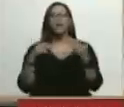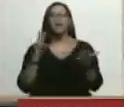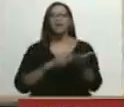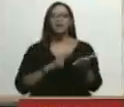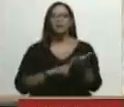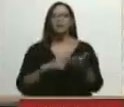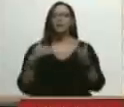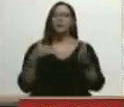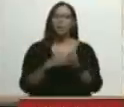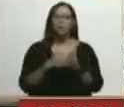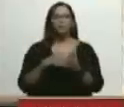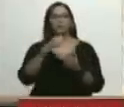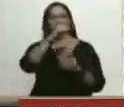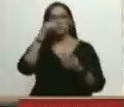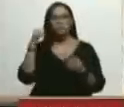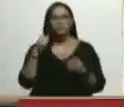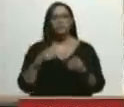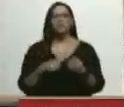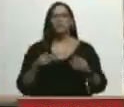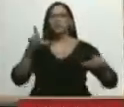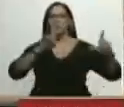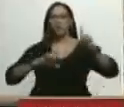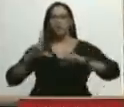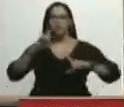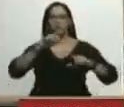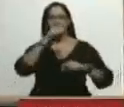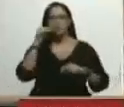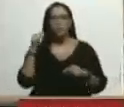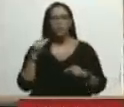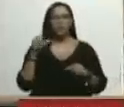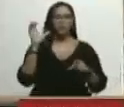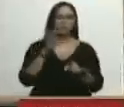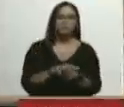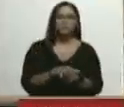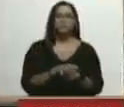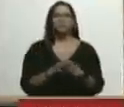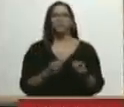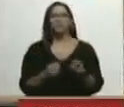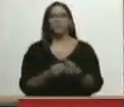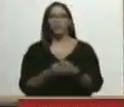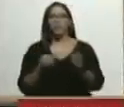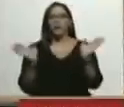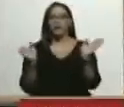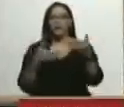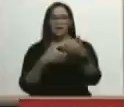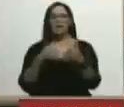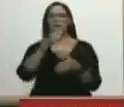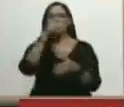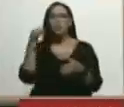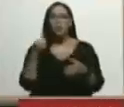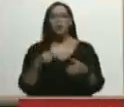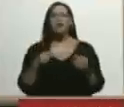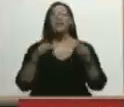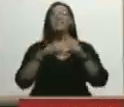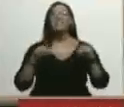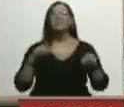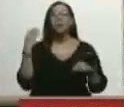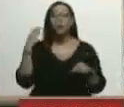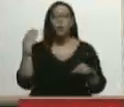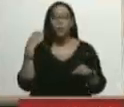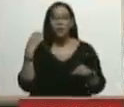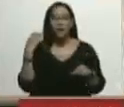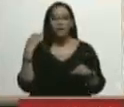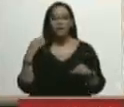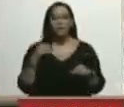narcotráfico cayendo los laboratorios cayéndole a cargamentos de droga en territorio colombiano inclusive